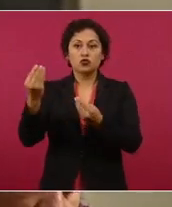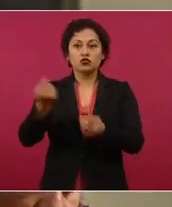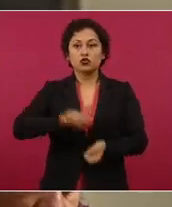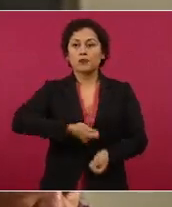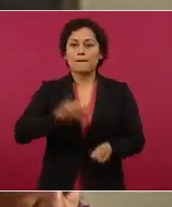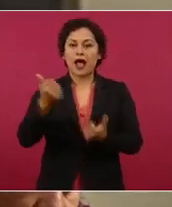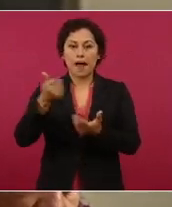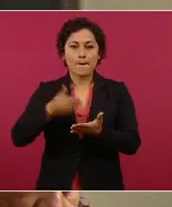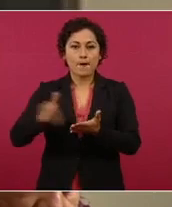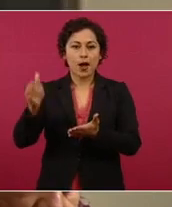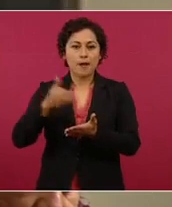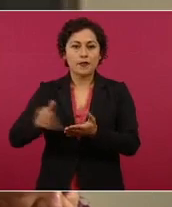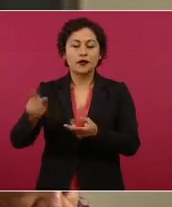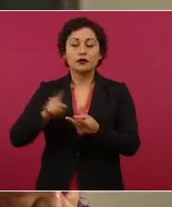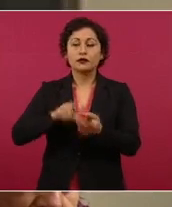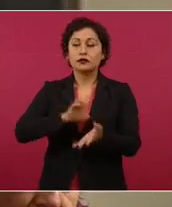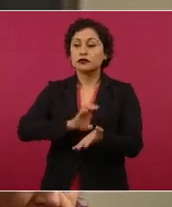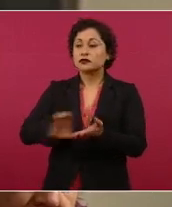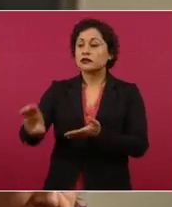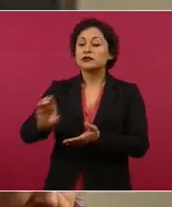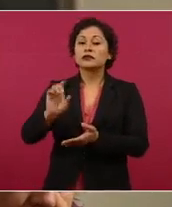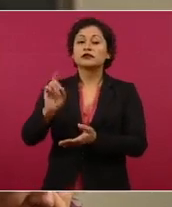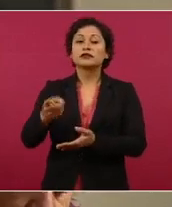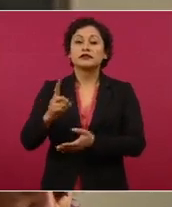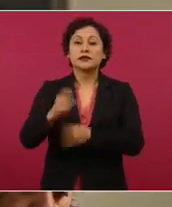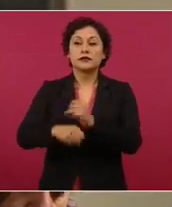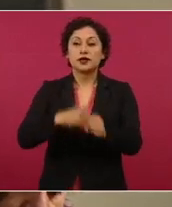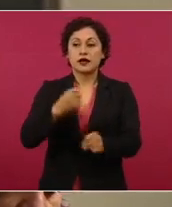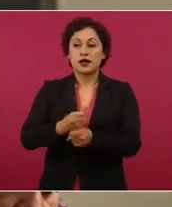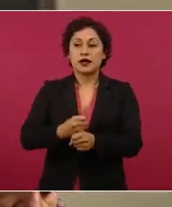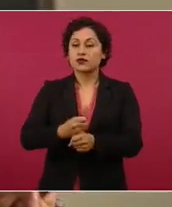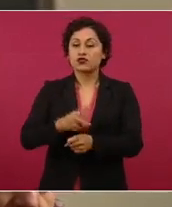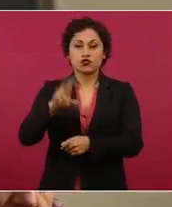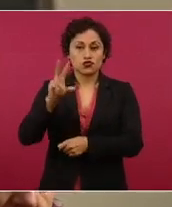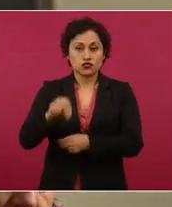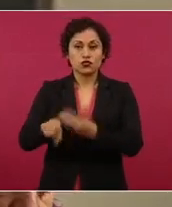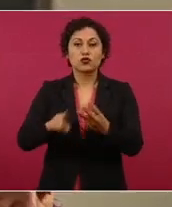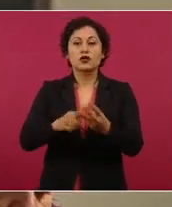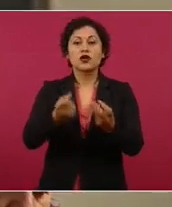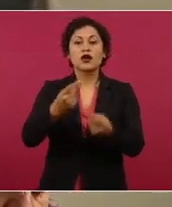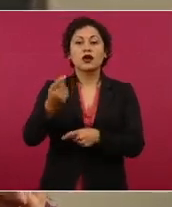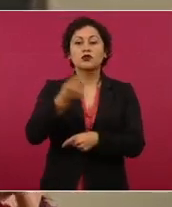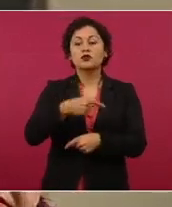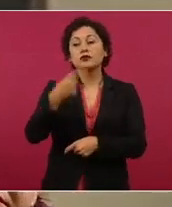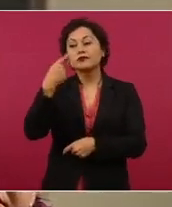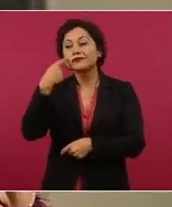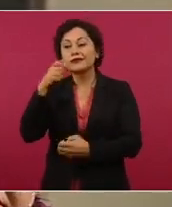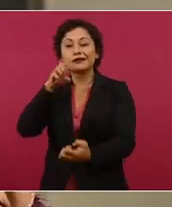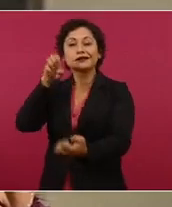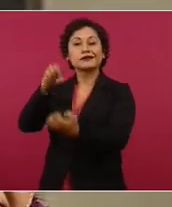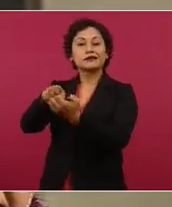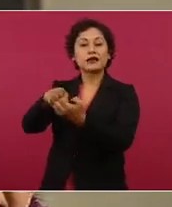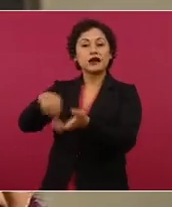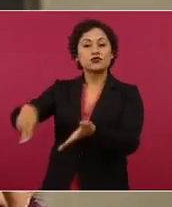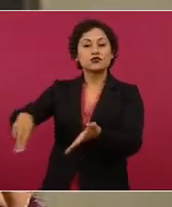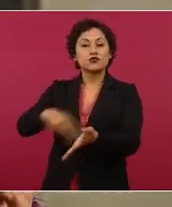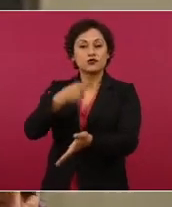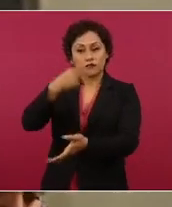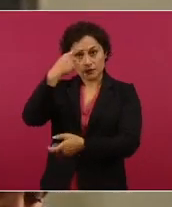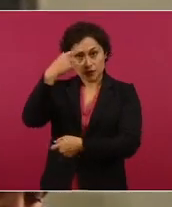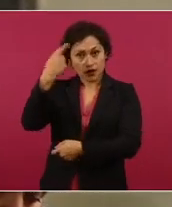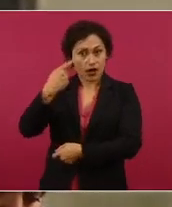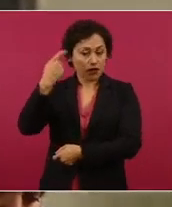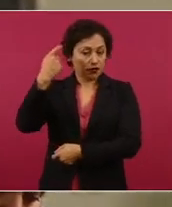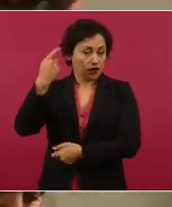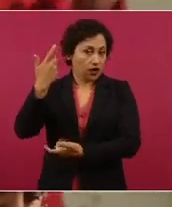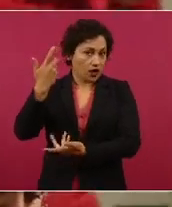y aparte les están inventando cosas para que firmen documentos y no los liquiden, presidente. Esto es algo